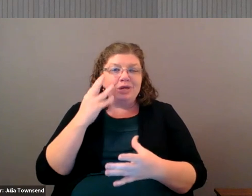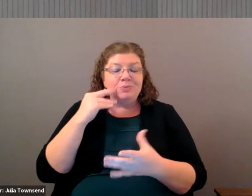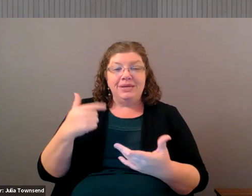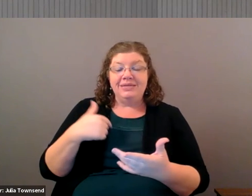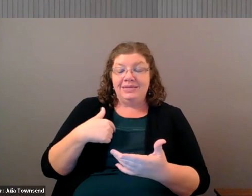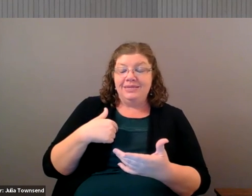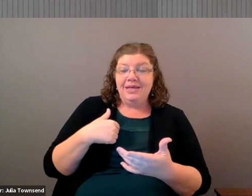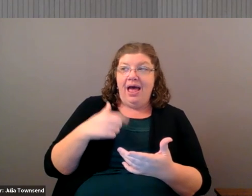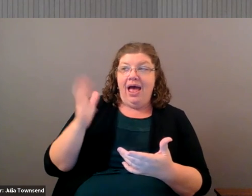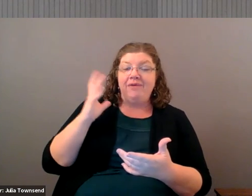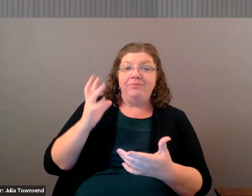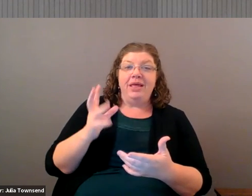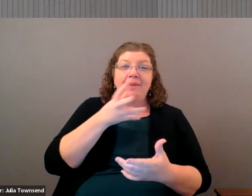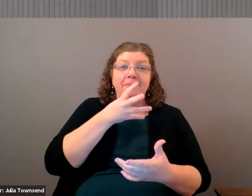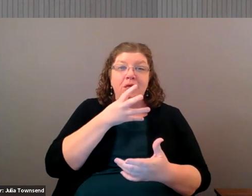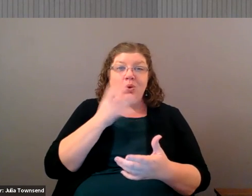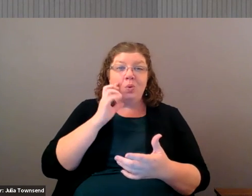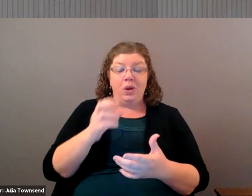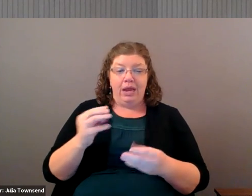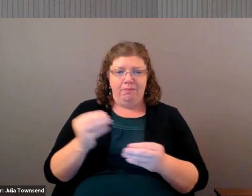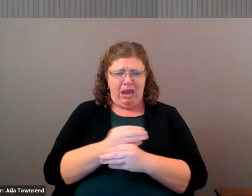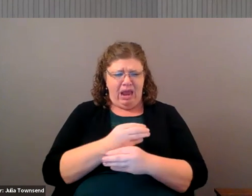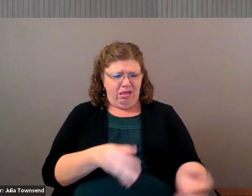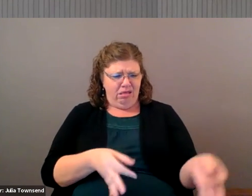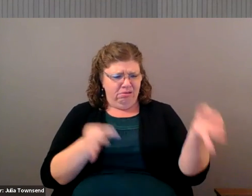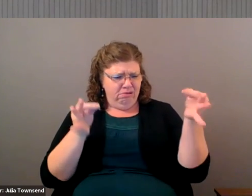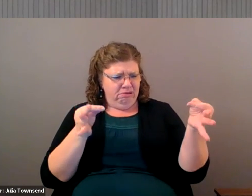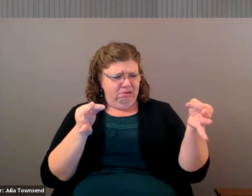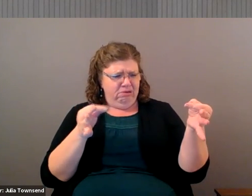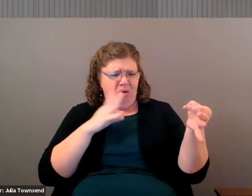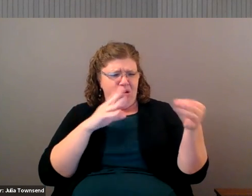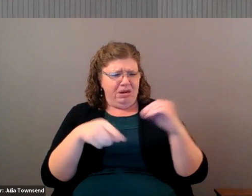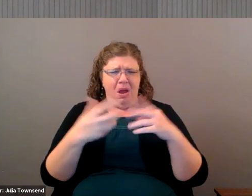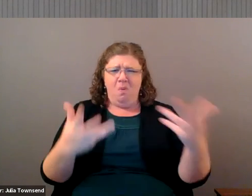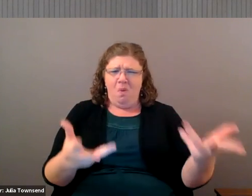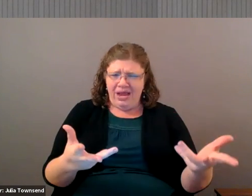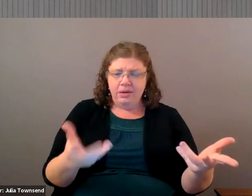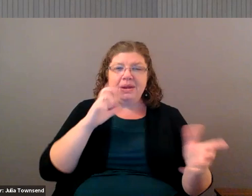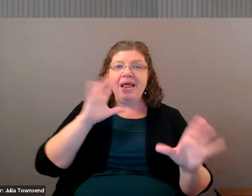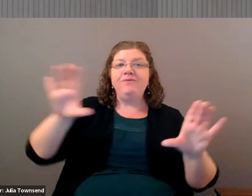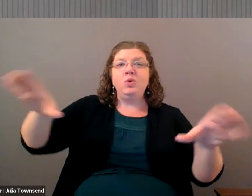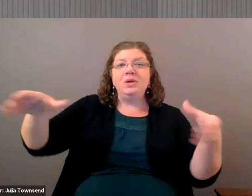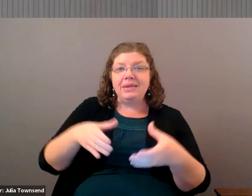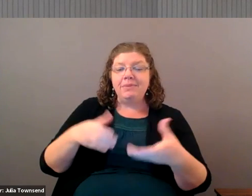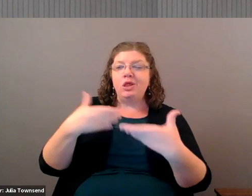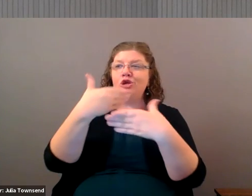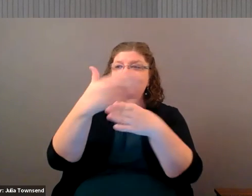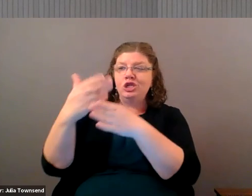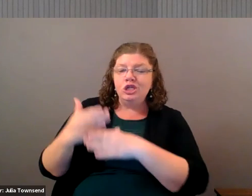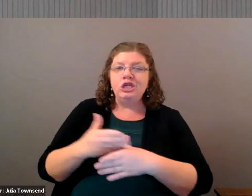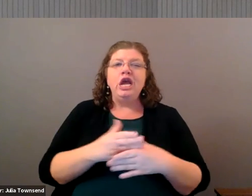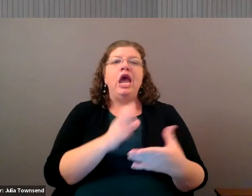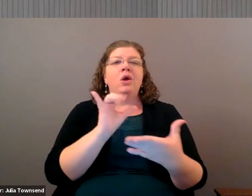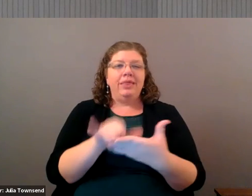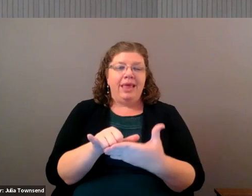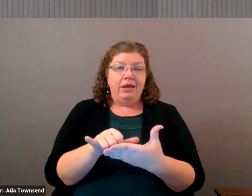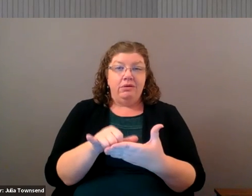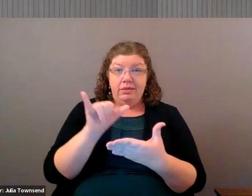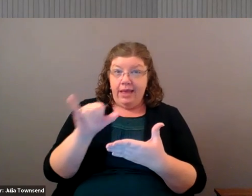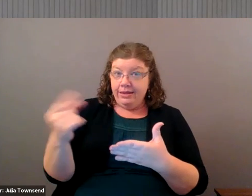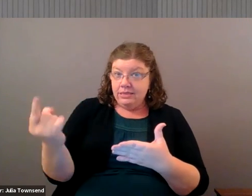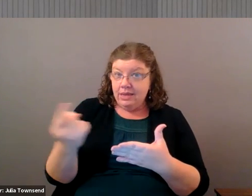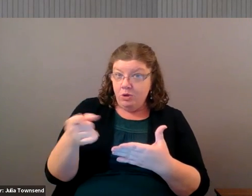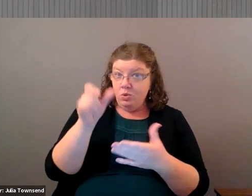de familia en donde tenemos problemas de matemáticas y yo no tengo ni idea de qué están hablando. Entonces, eso es algo que